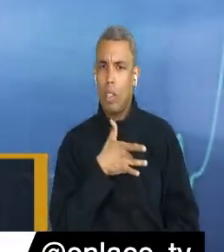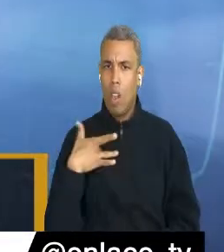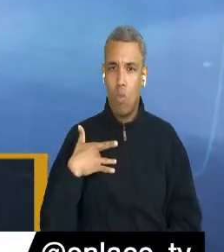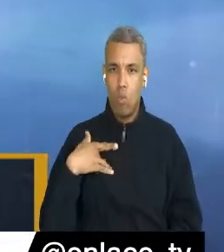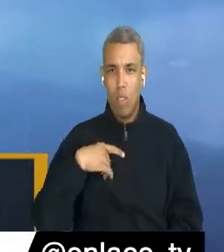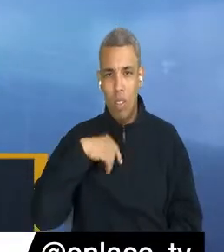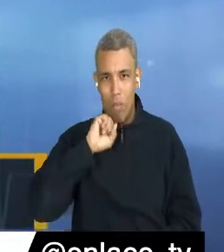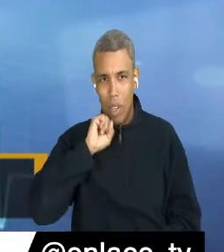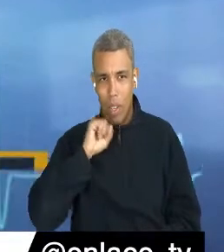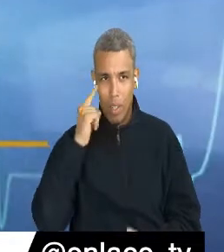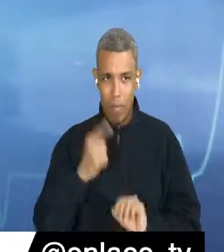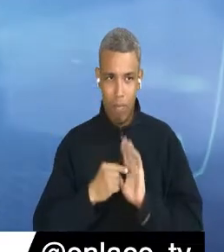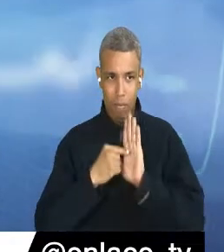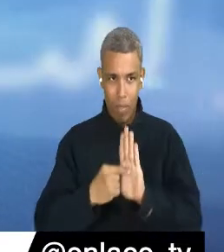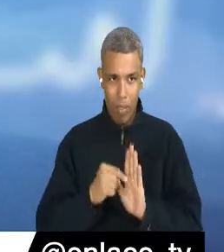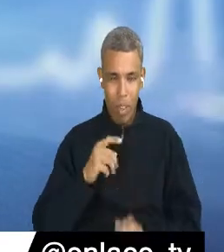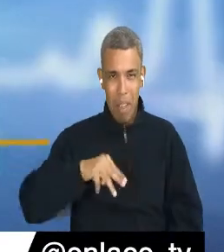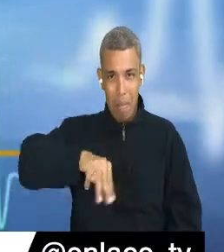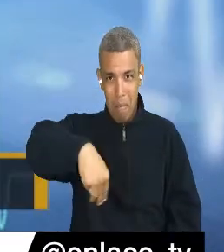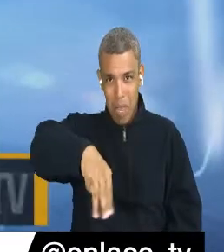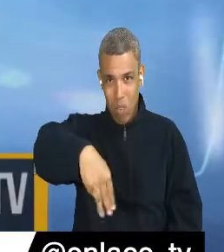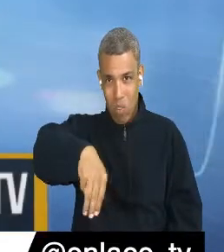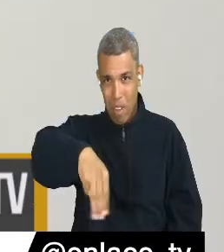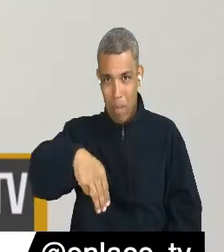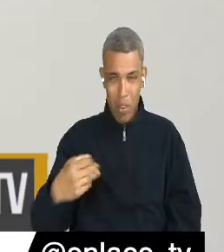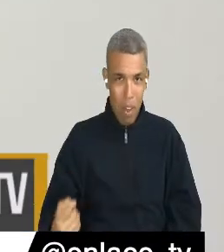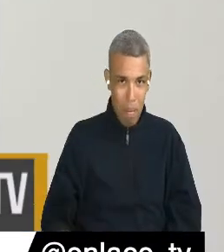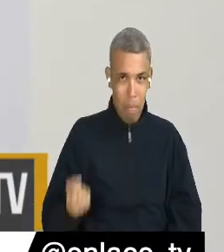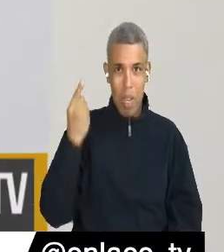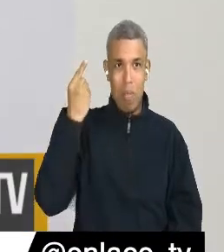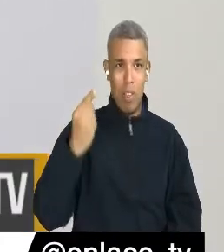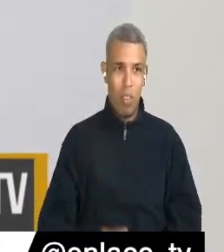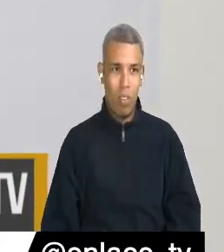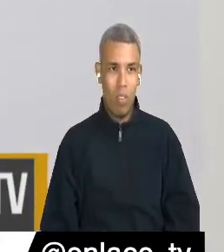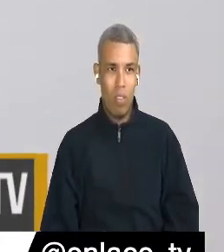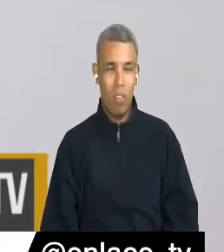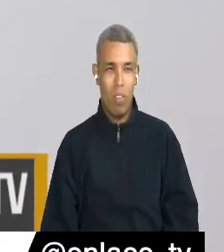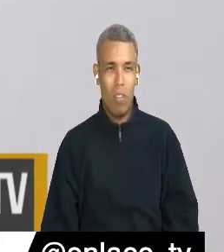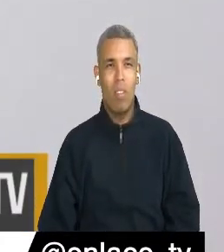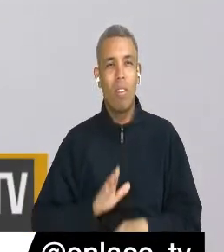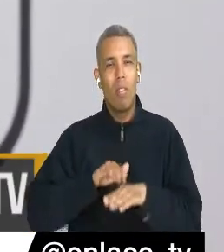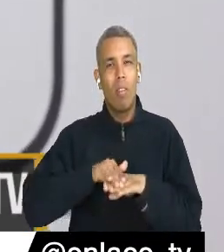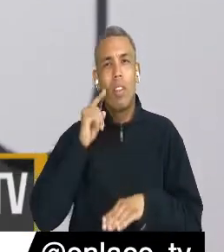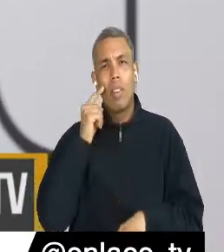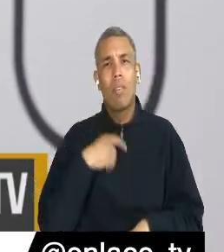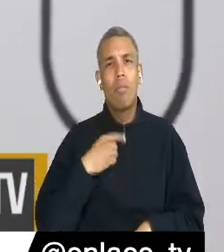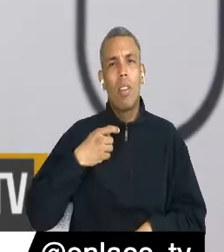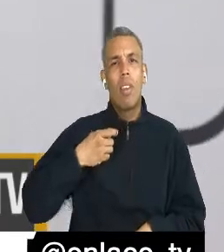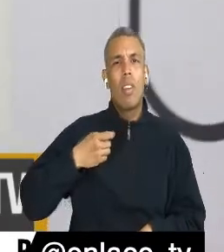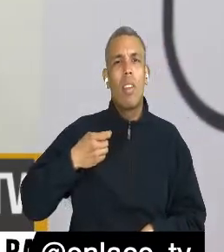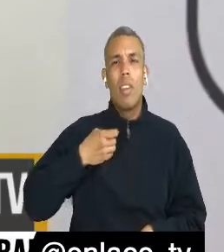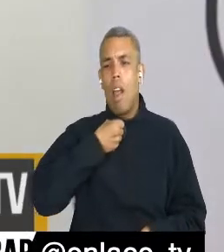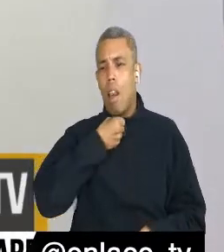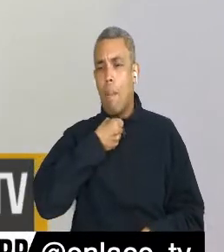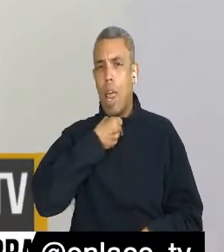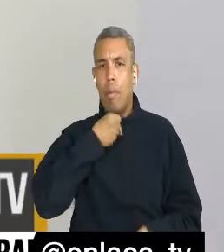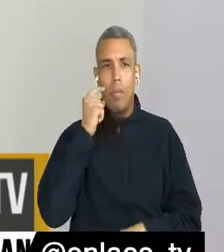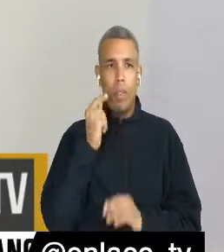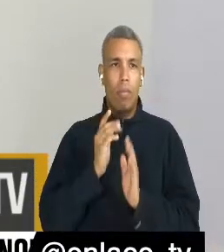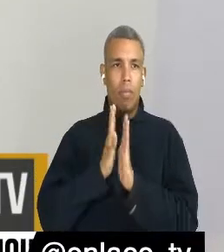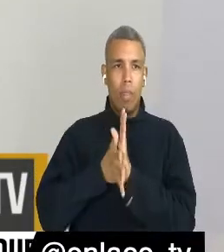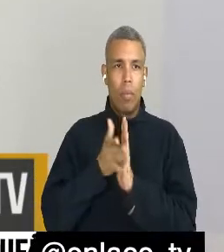de Enlace Televisión que este miércoles ha tenido su primera emisión. Su directora y conductora habla de sus propósitos. Es el primero que se hace